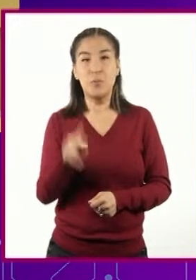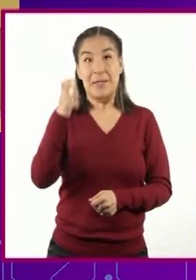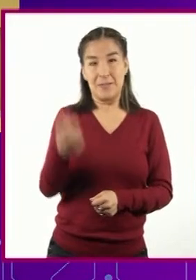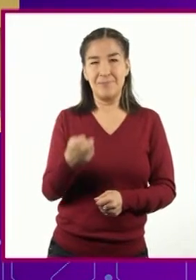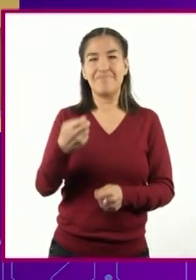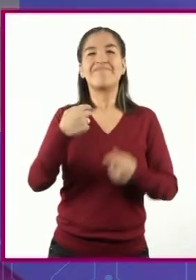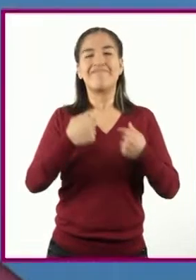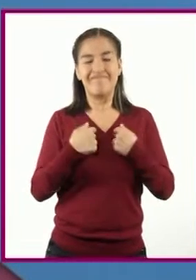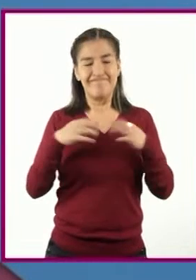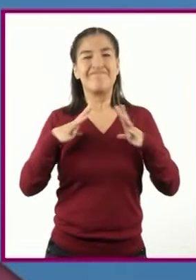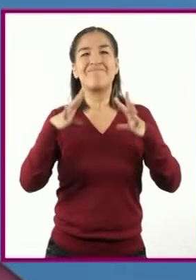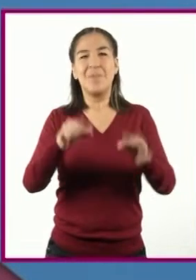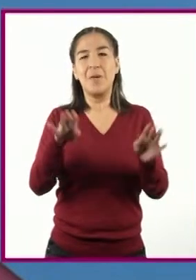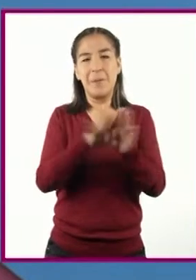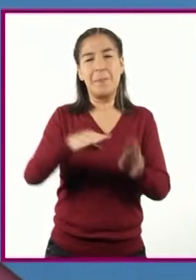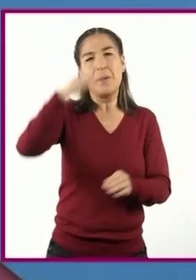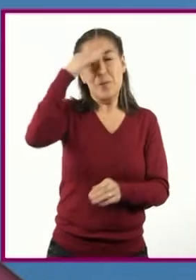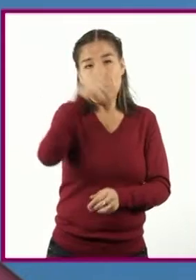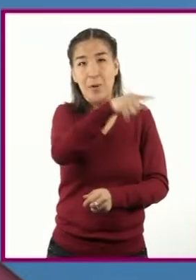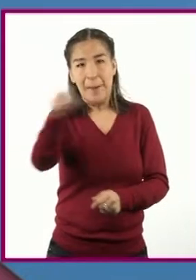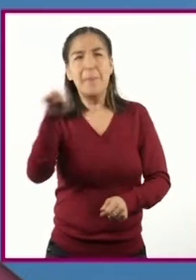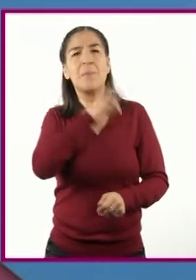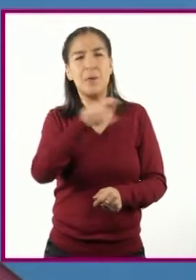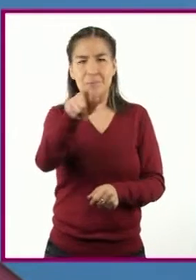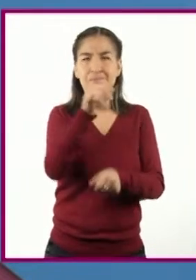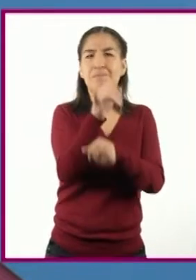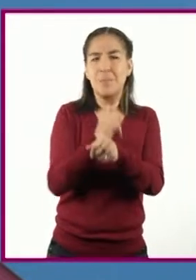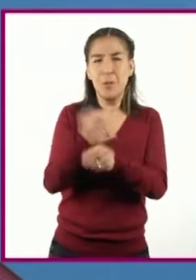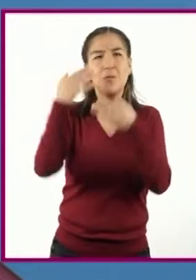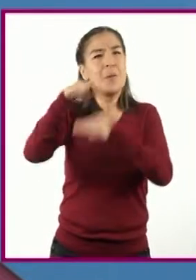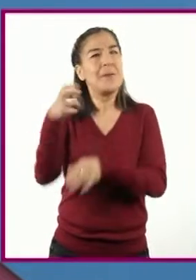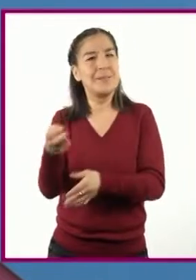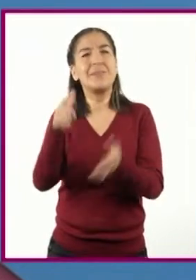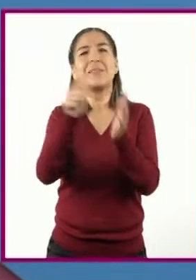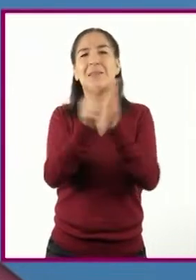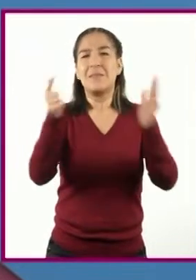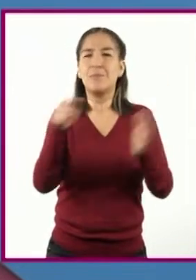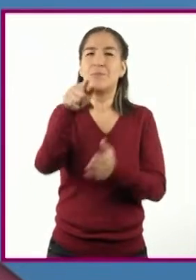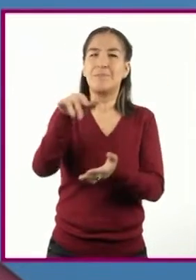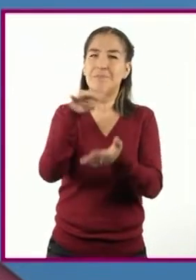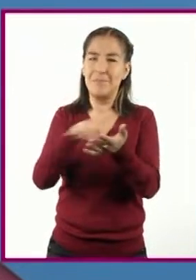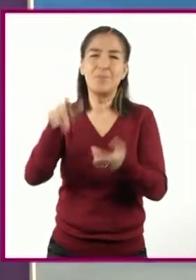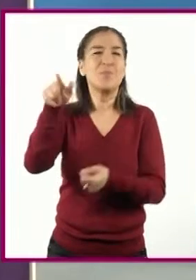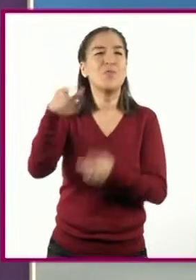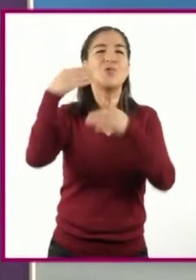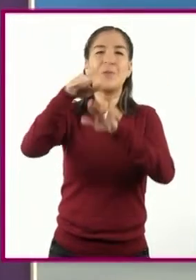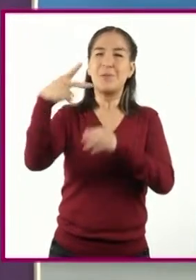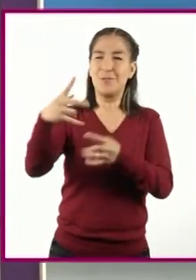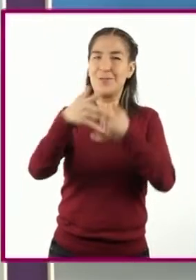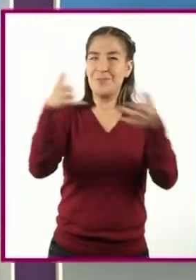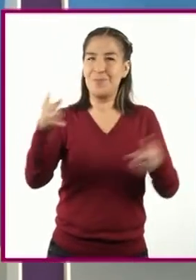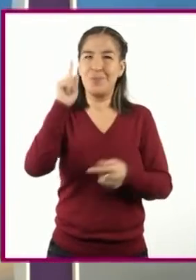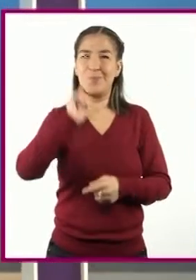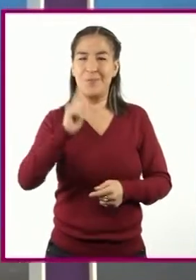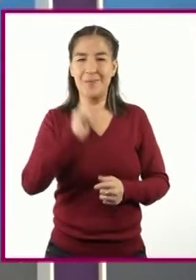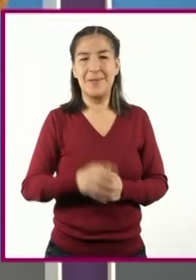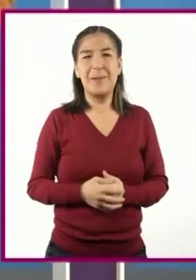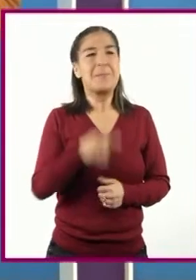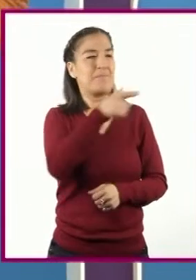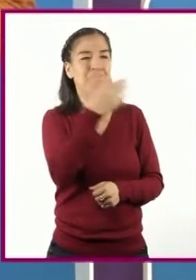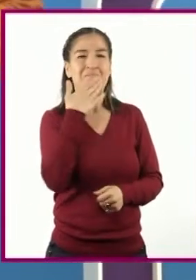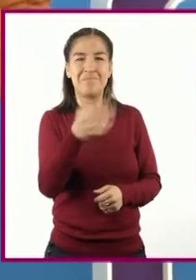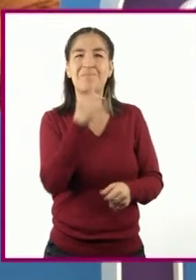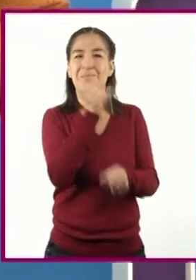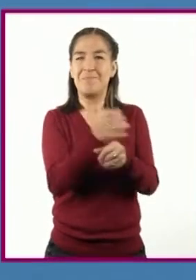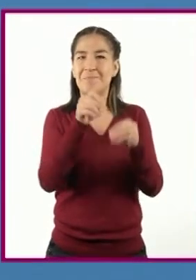conciencia. Cuando tengan oportunidad, investiguen un poco más acerca de esta gran mujer. Muy buena información,